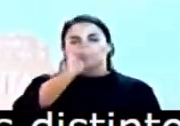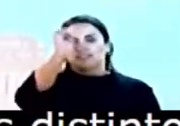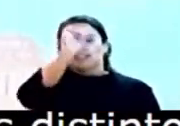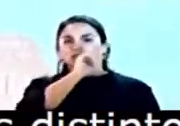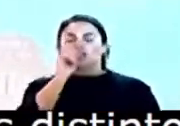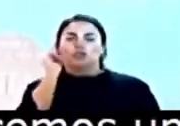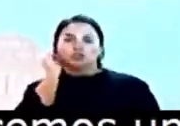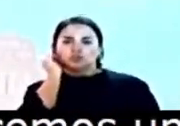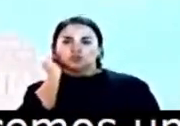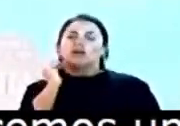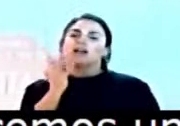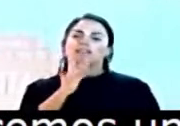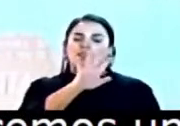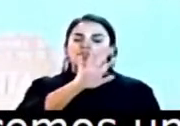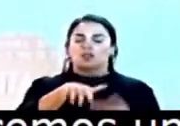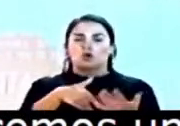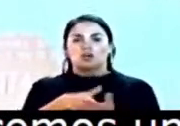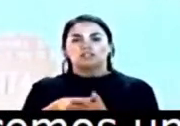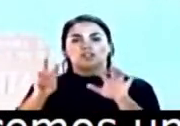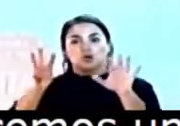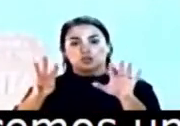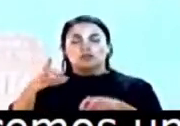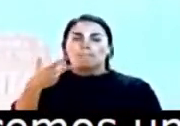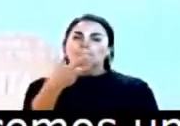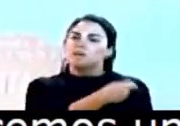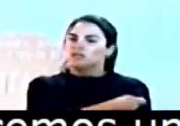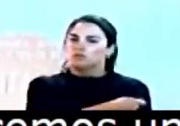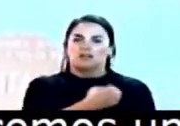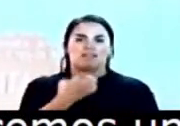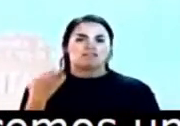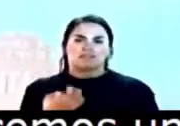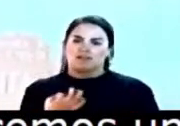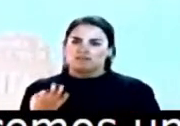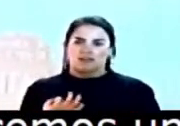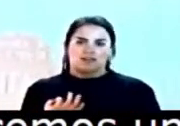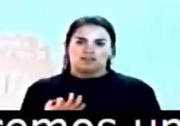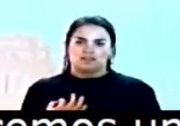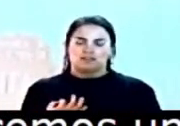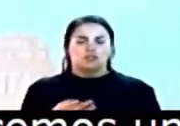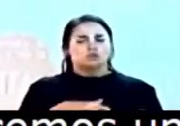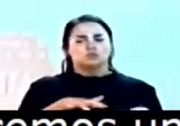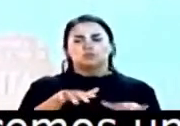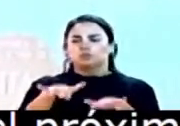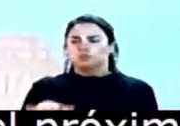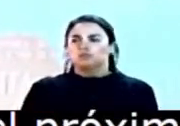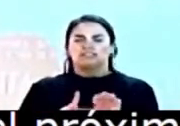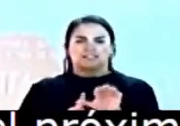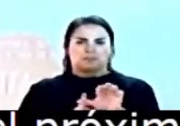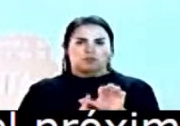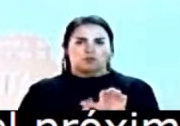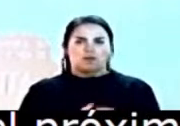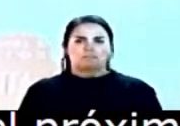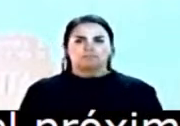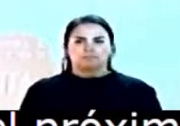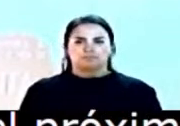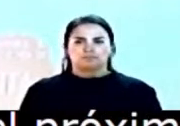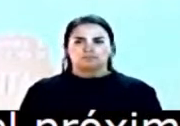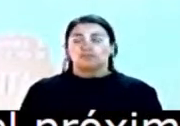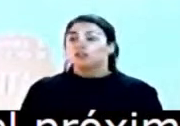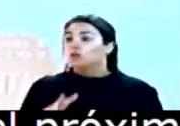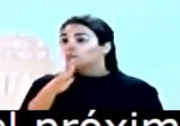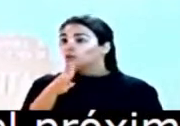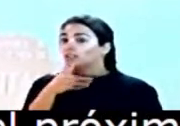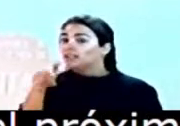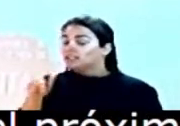edades comprendidas entre los 5 y los 8 años se vacunen de manera masiva en Extremadura, porque esta es